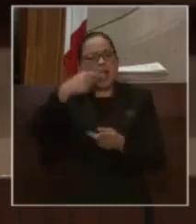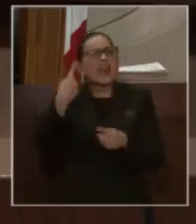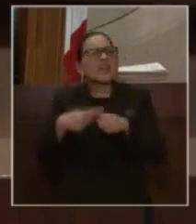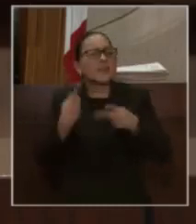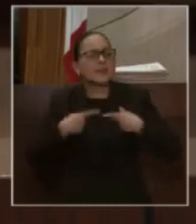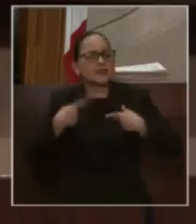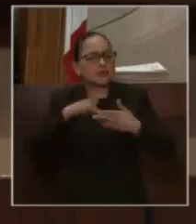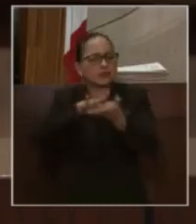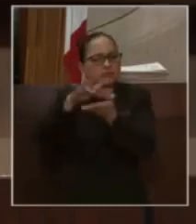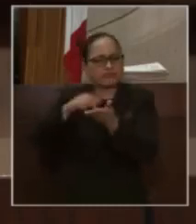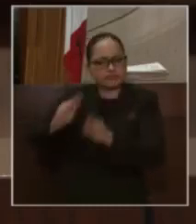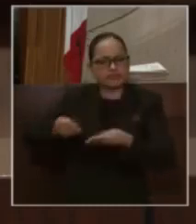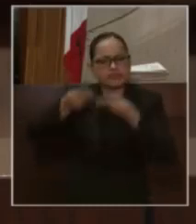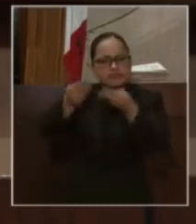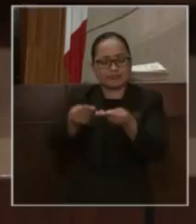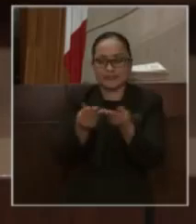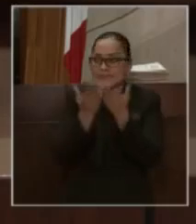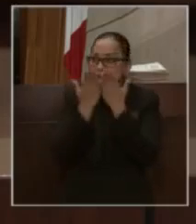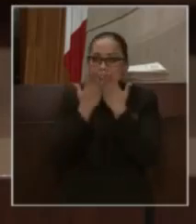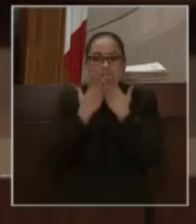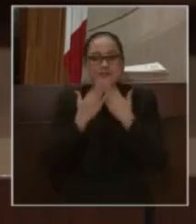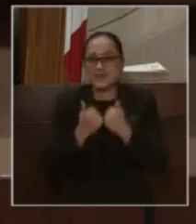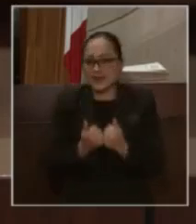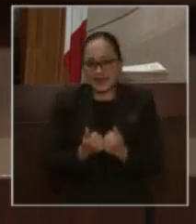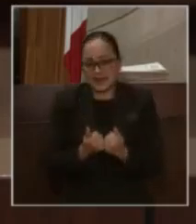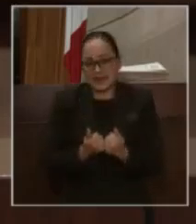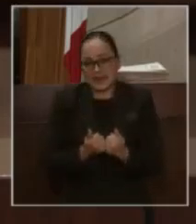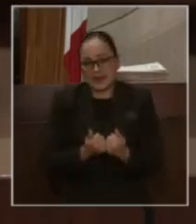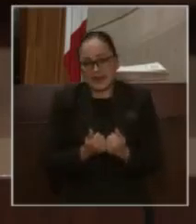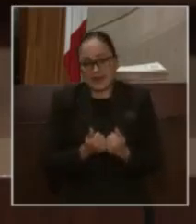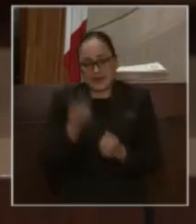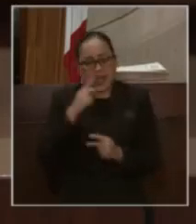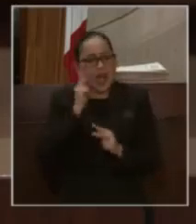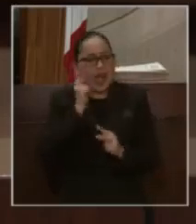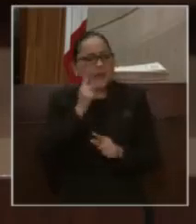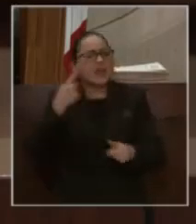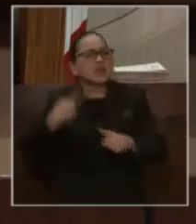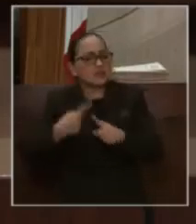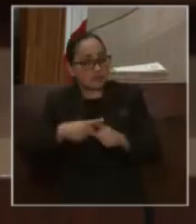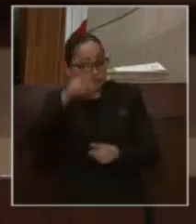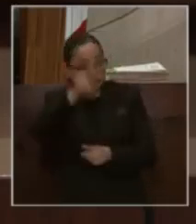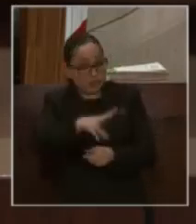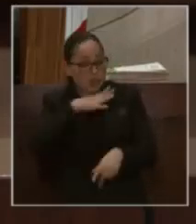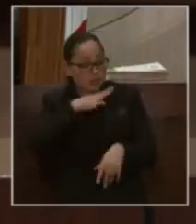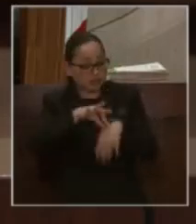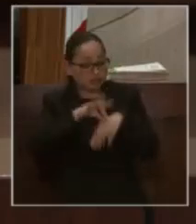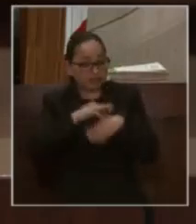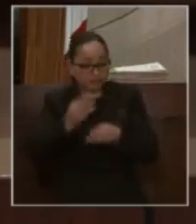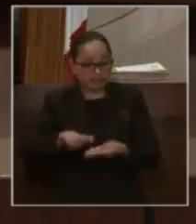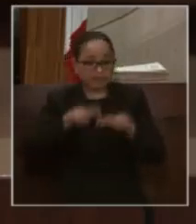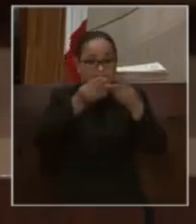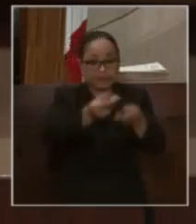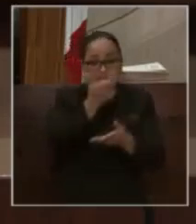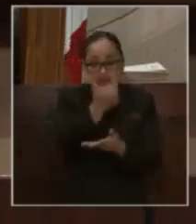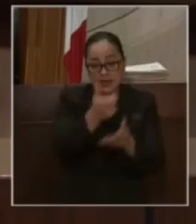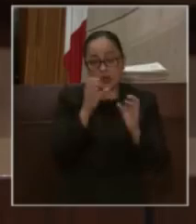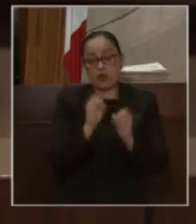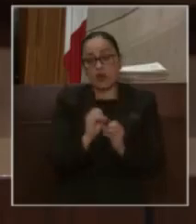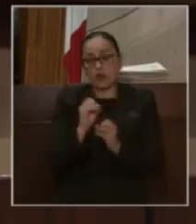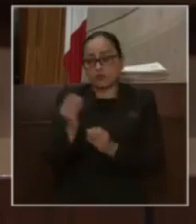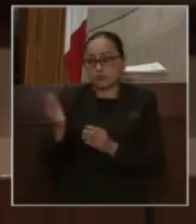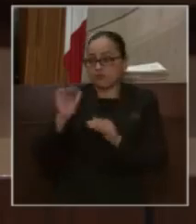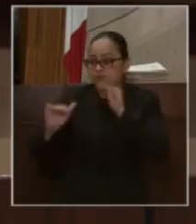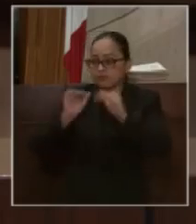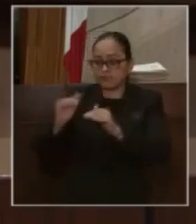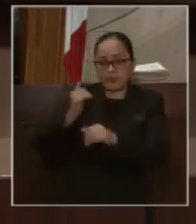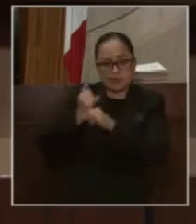para identificar el mecanismo de entrega de dichos recursos, así como la información